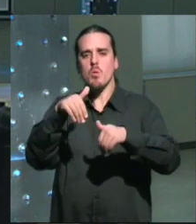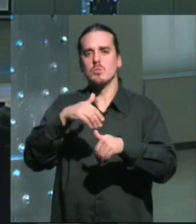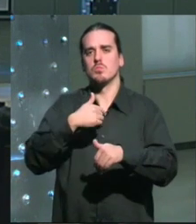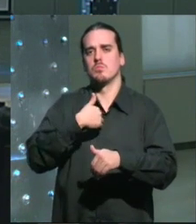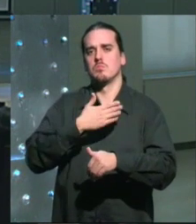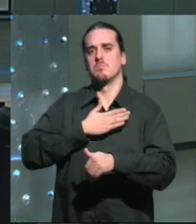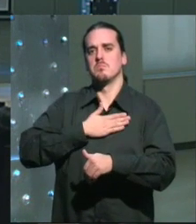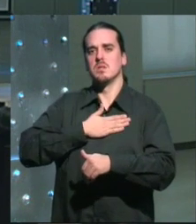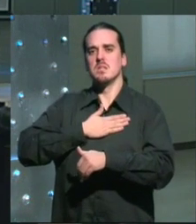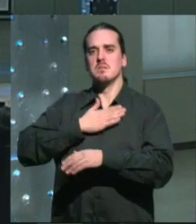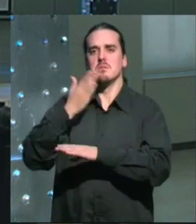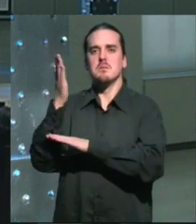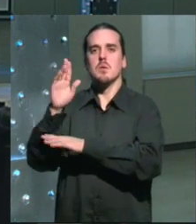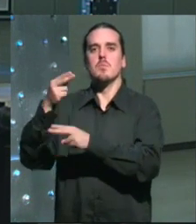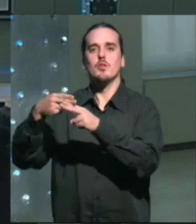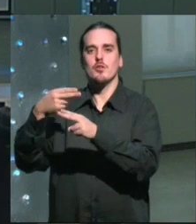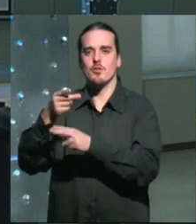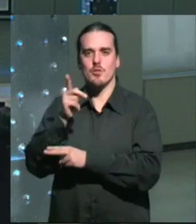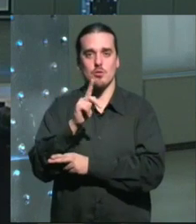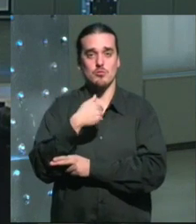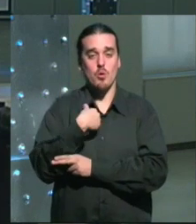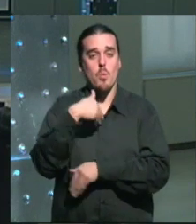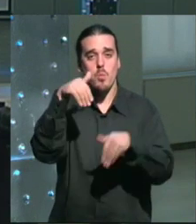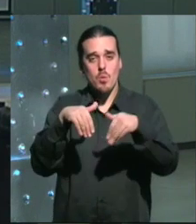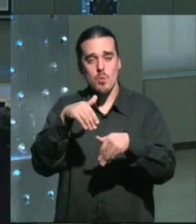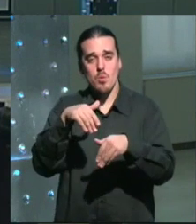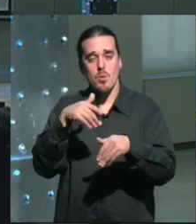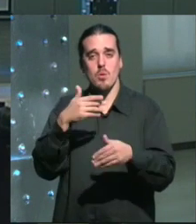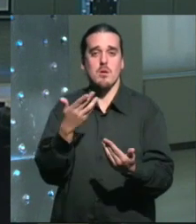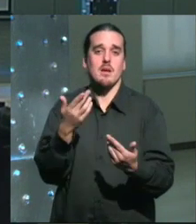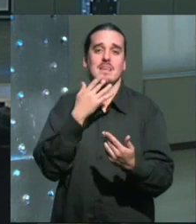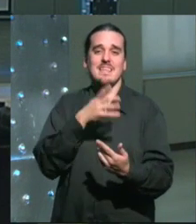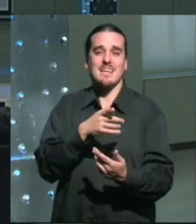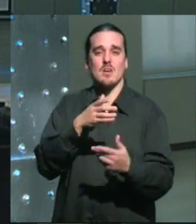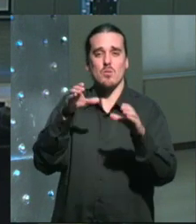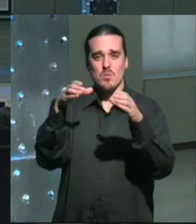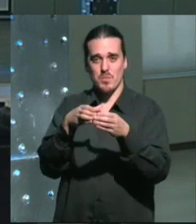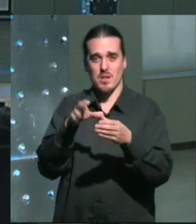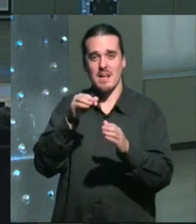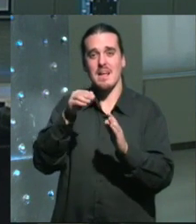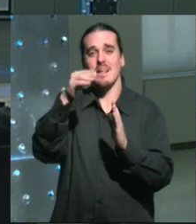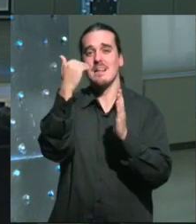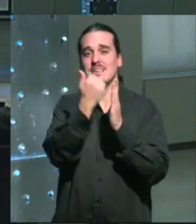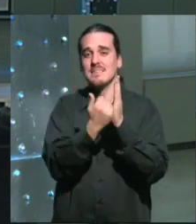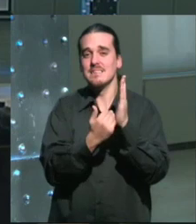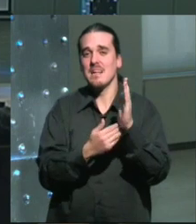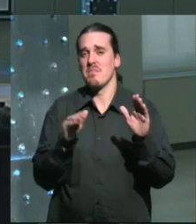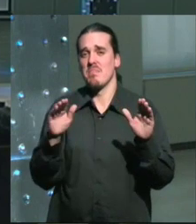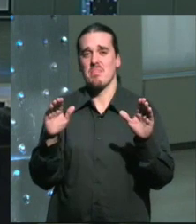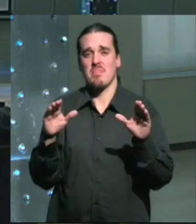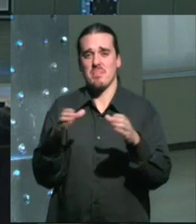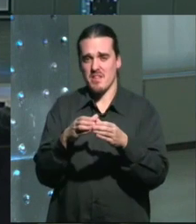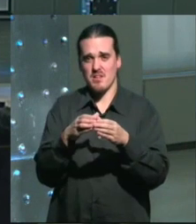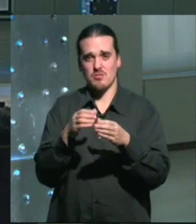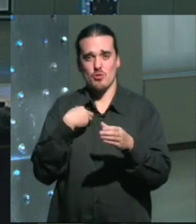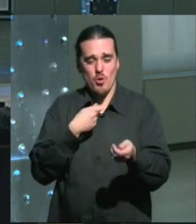representantes políticos, voto por un partido y ese partido tiene una lista cerrada, de la cual yo no tengo control ninguno. Desafortunadamente, muchas veces la gente que va a